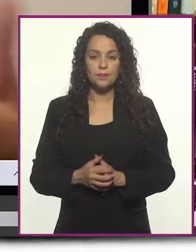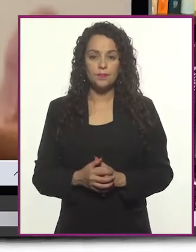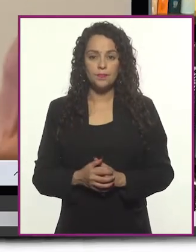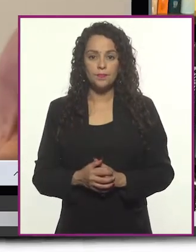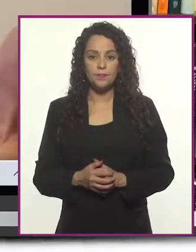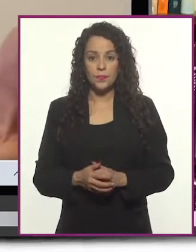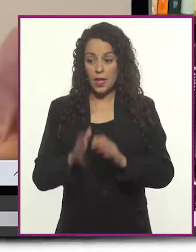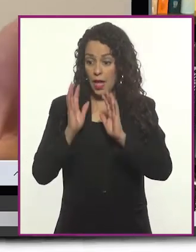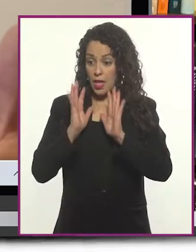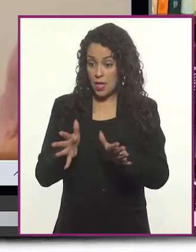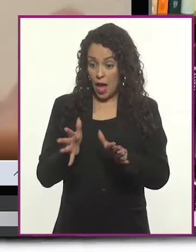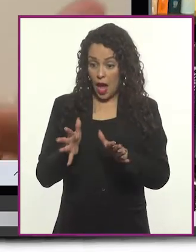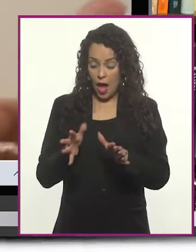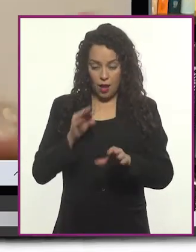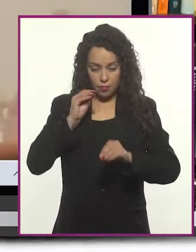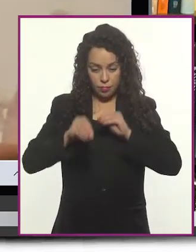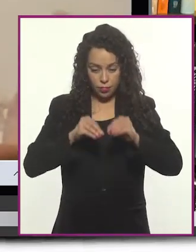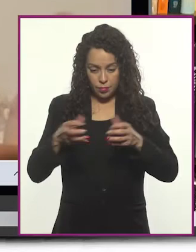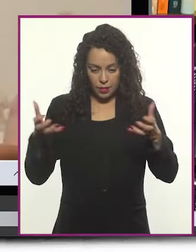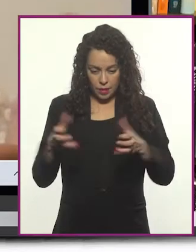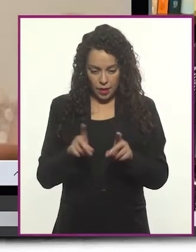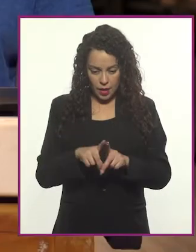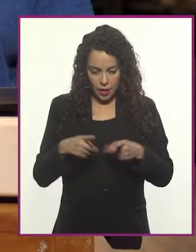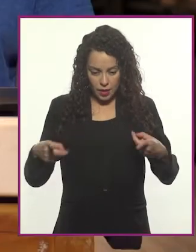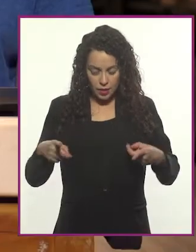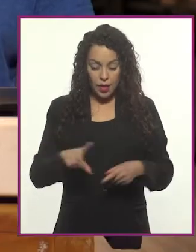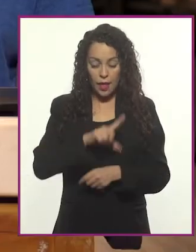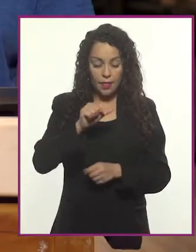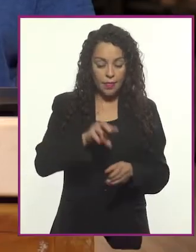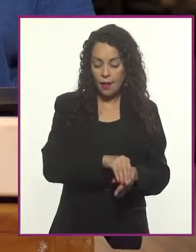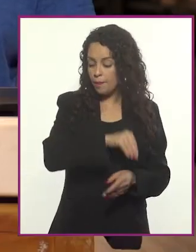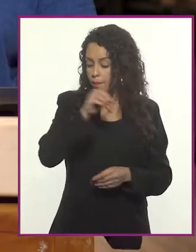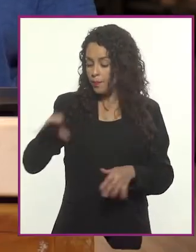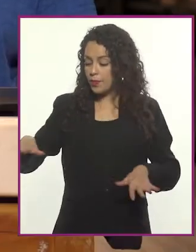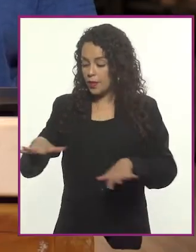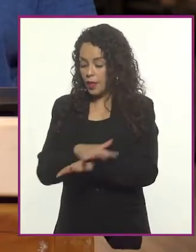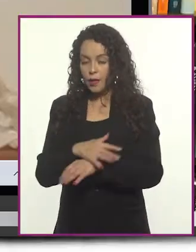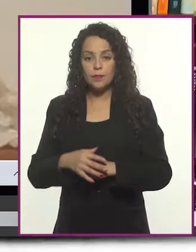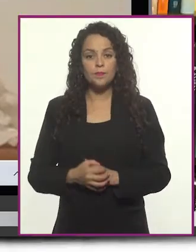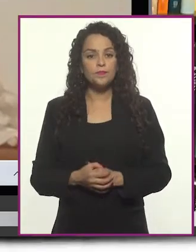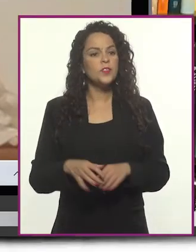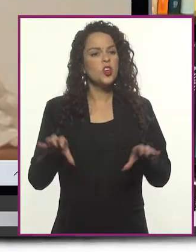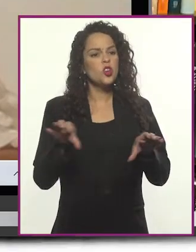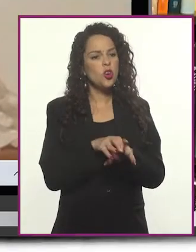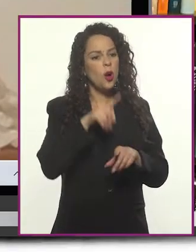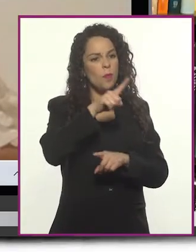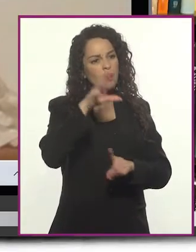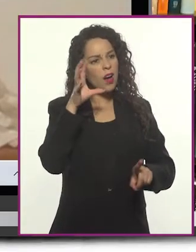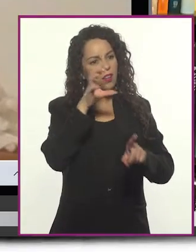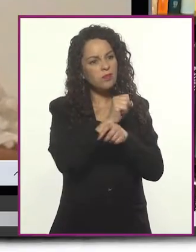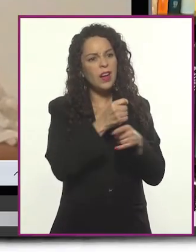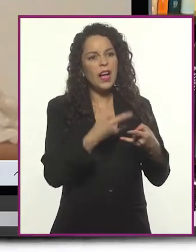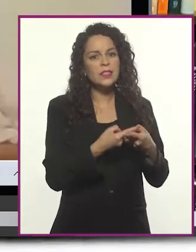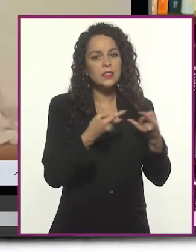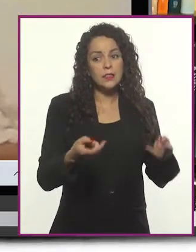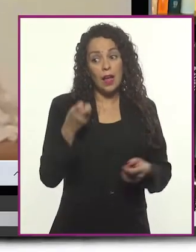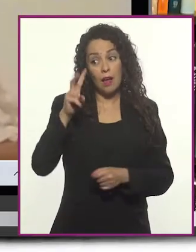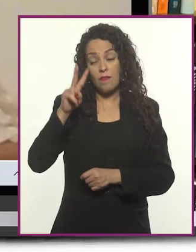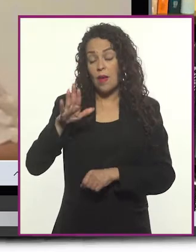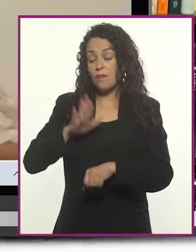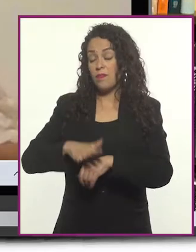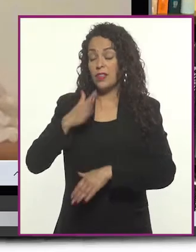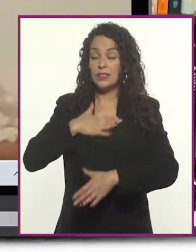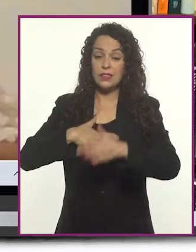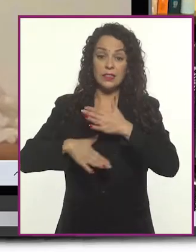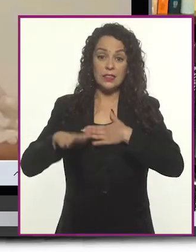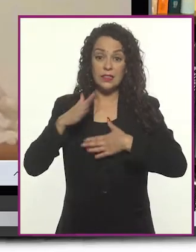ya una vez que lo desarrollo, pues hago un borrador. ¿Cómo llegas a una historia? Es lo más cansado, tomar la decisión y